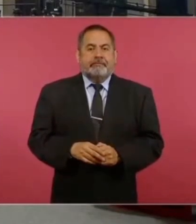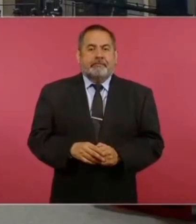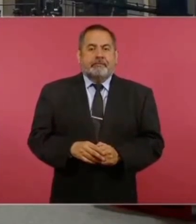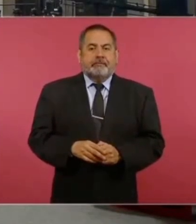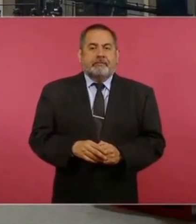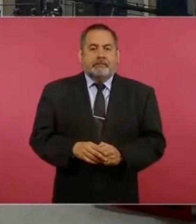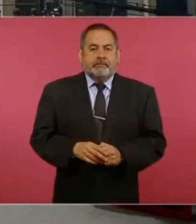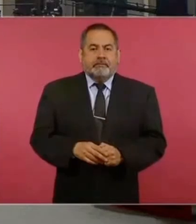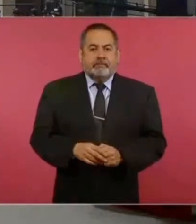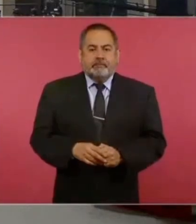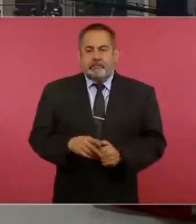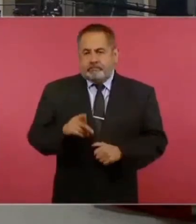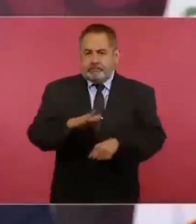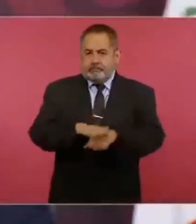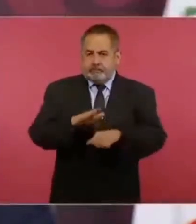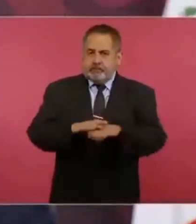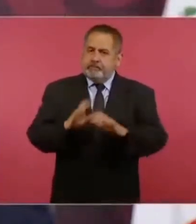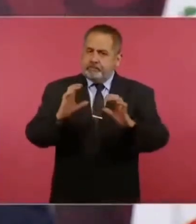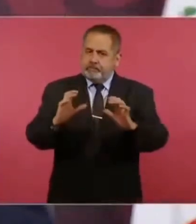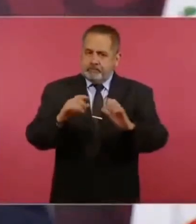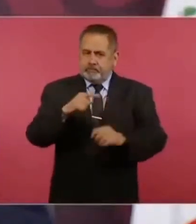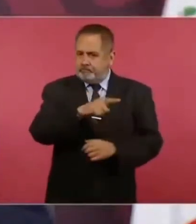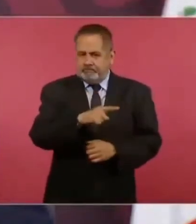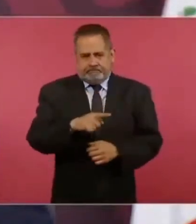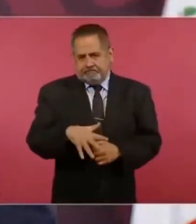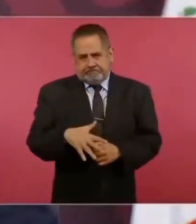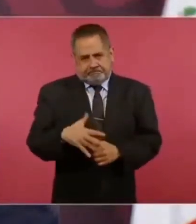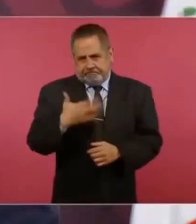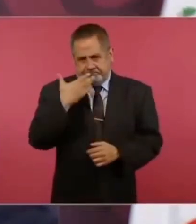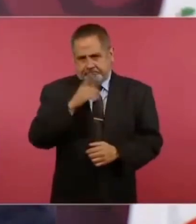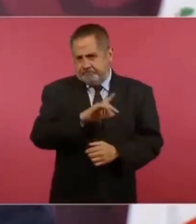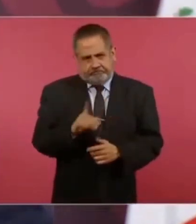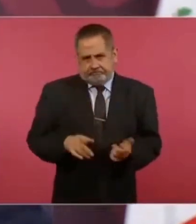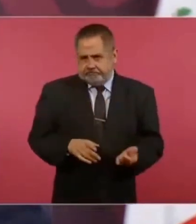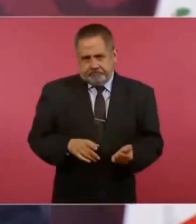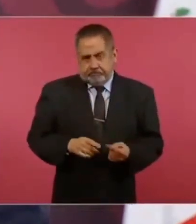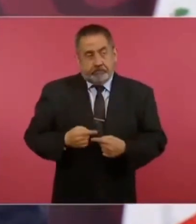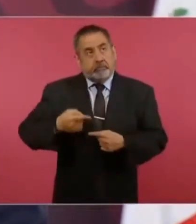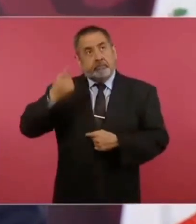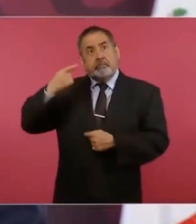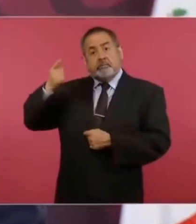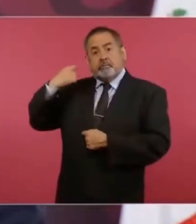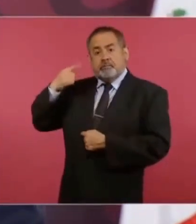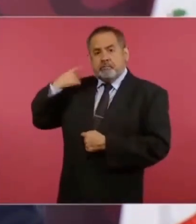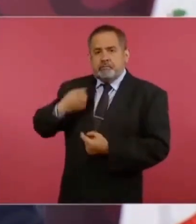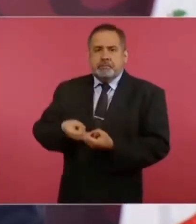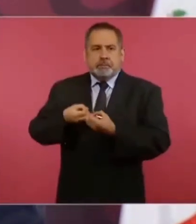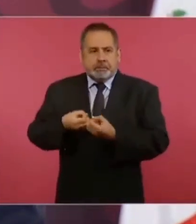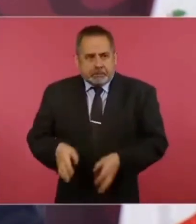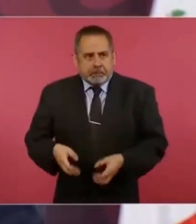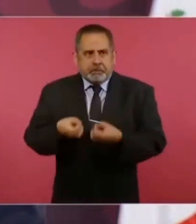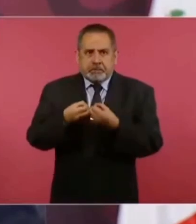se tiene que evitar porque eso es nocivo, eso costó muchísimo.